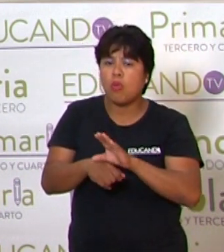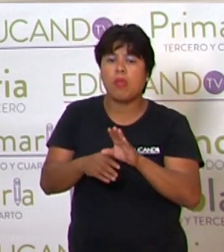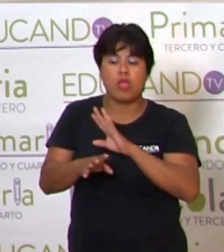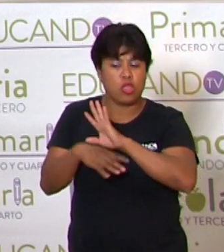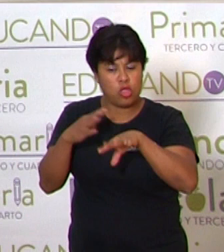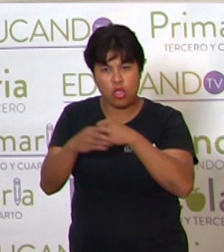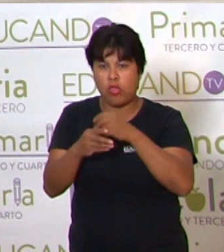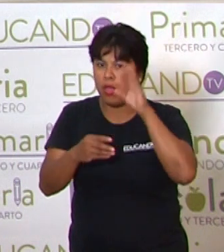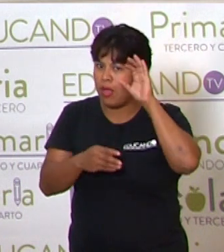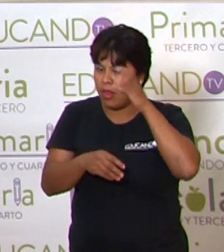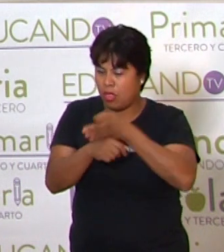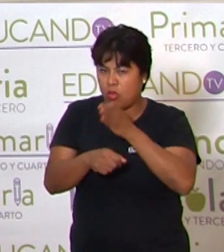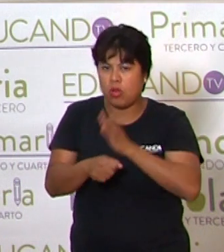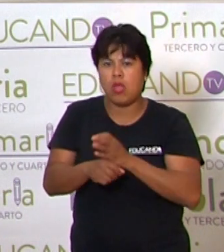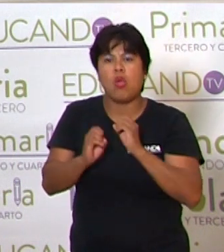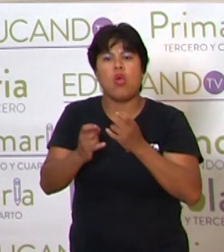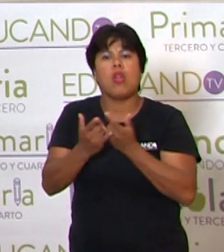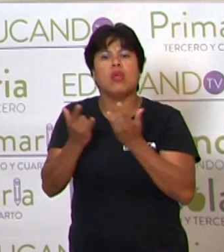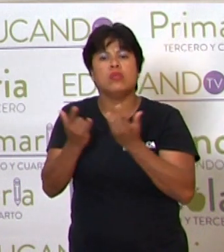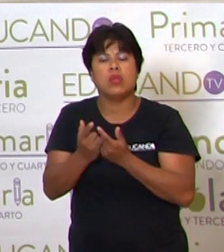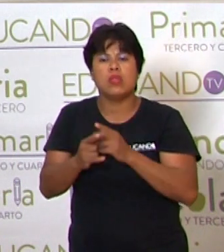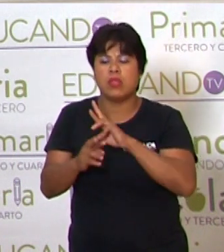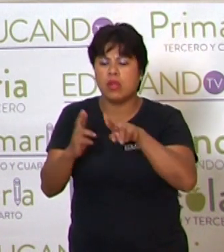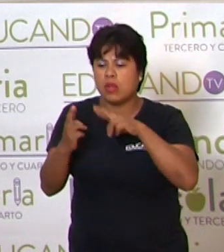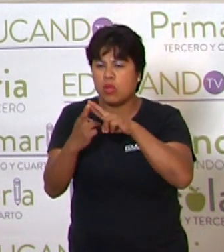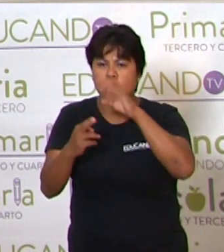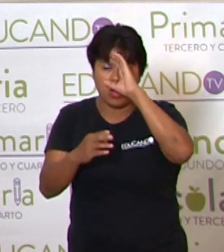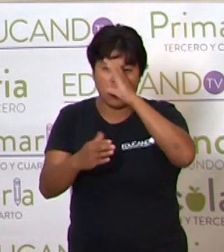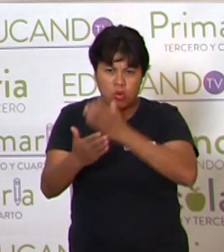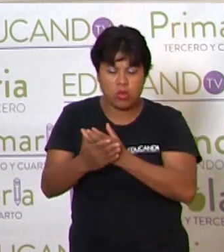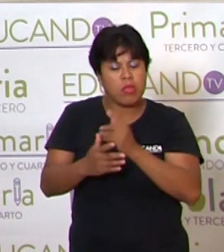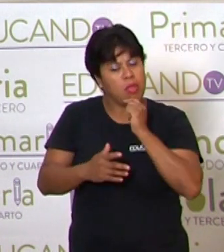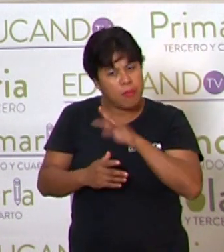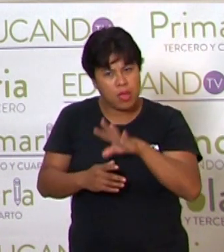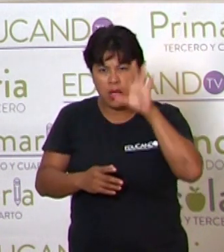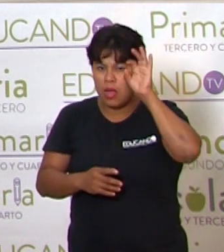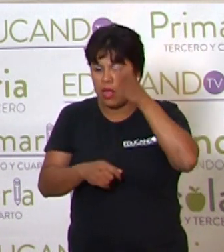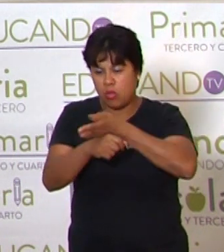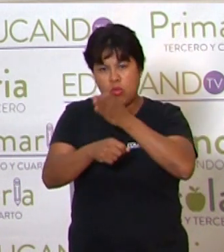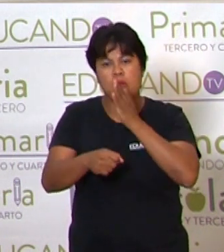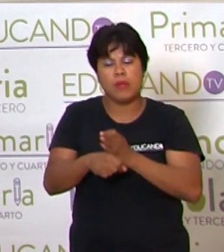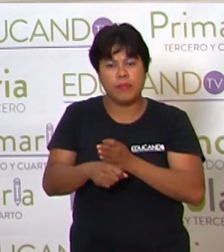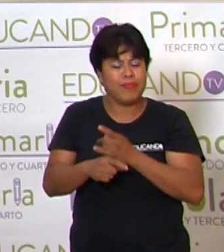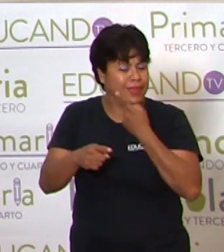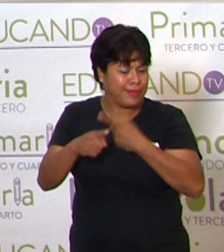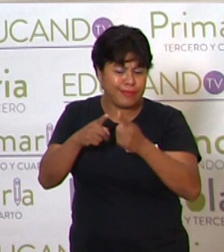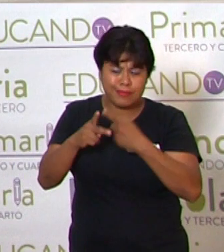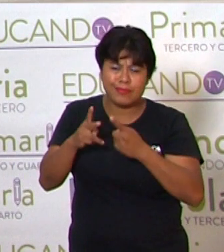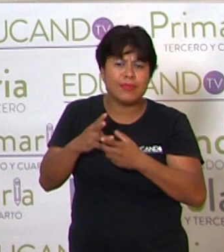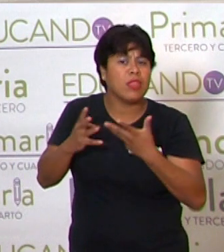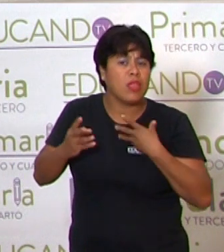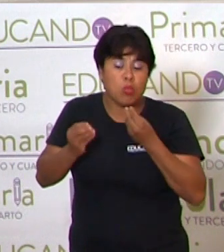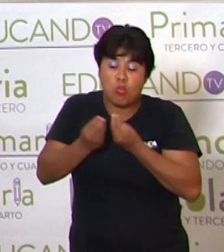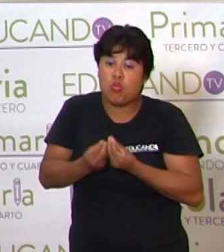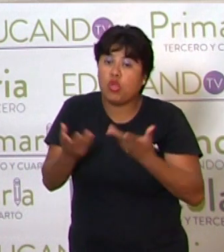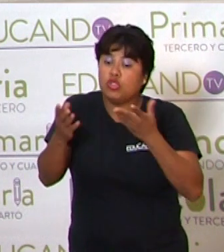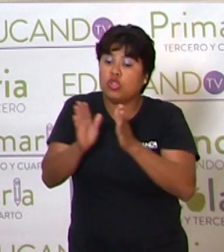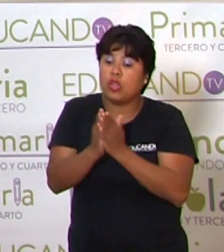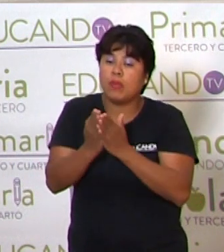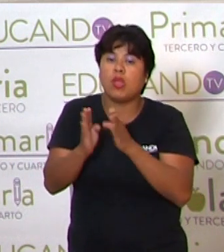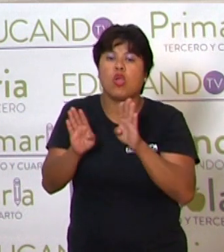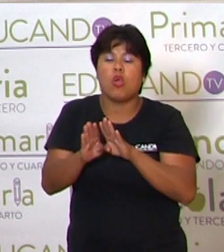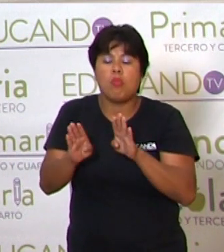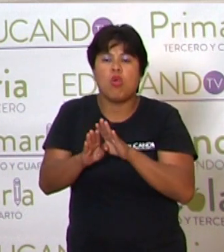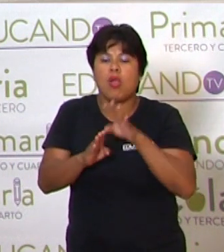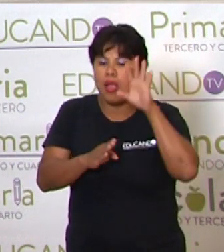todo en caricatura, o La historia de la religión católica, todo en caricatura. En fin, tiene muchos libros de